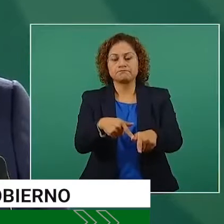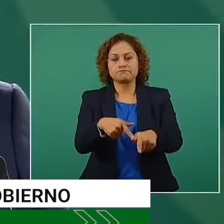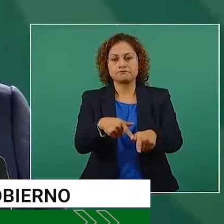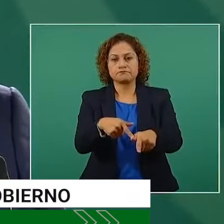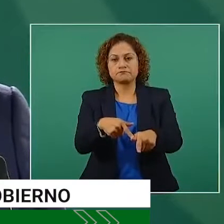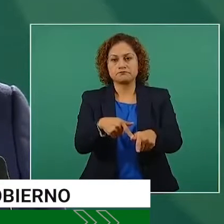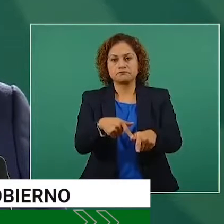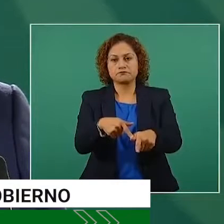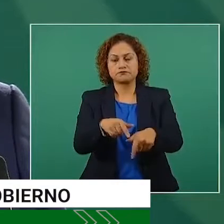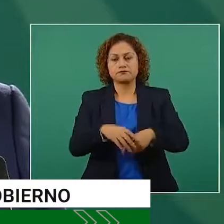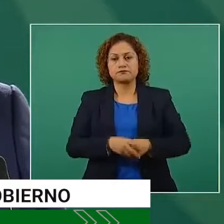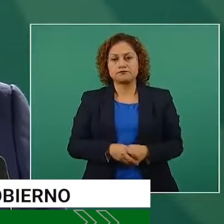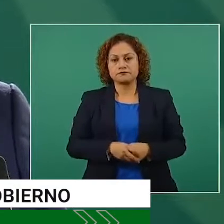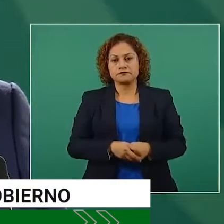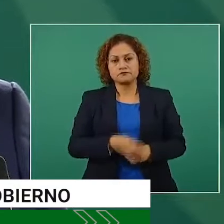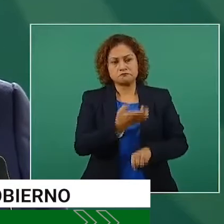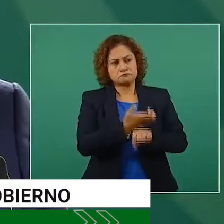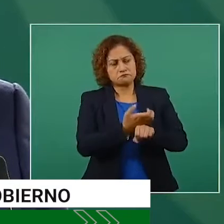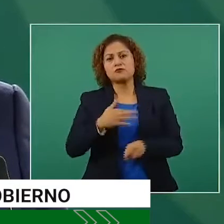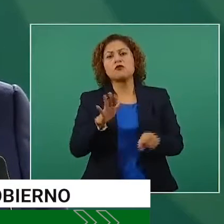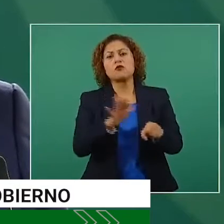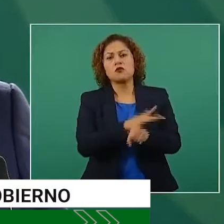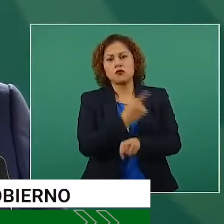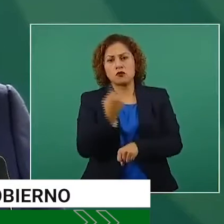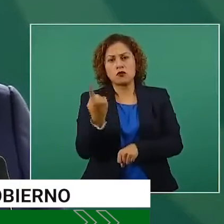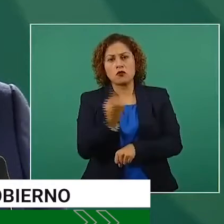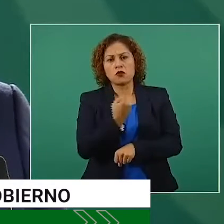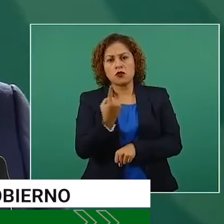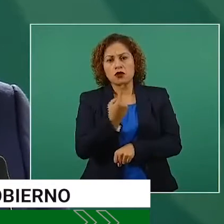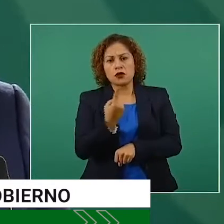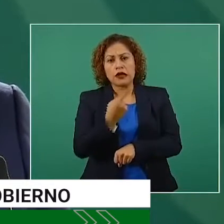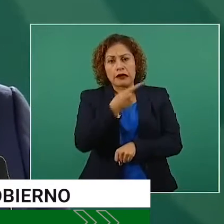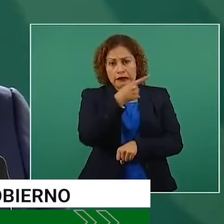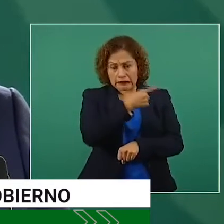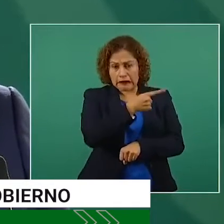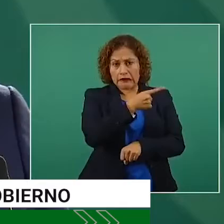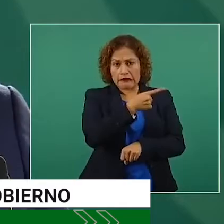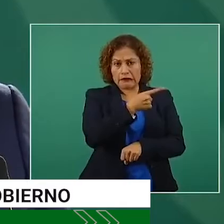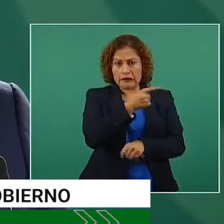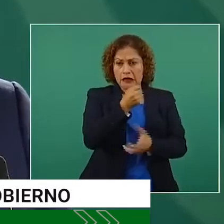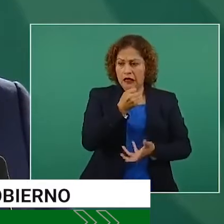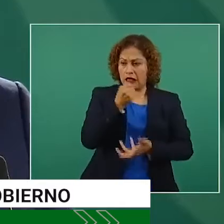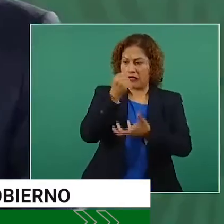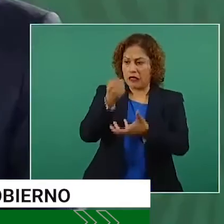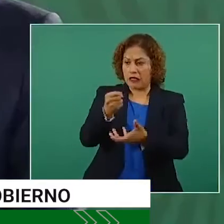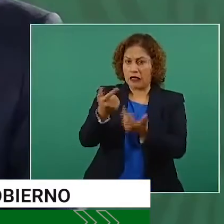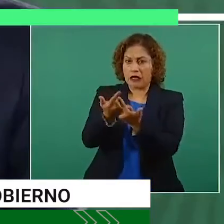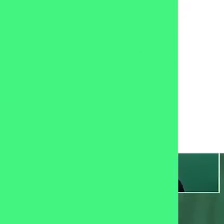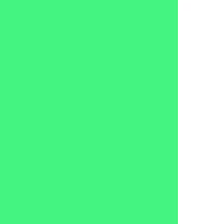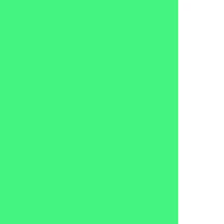qué están entregando dinero a este grupo opositor.